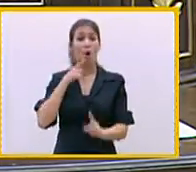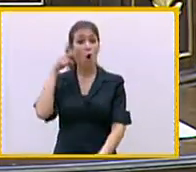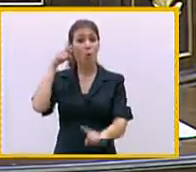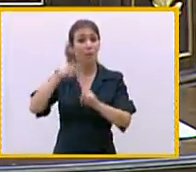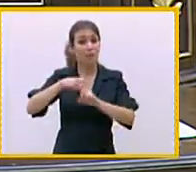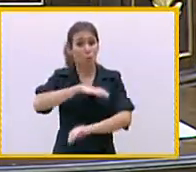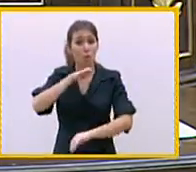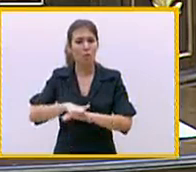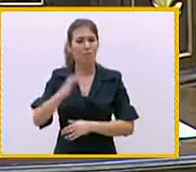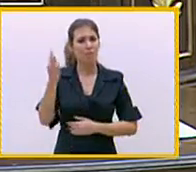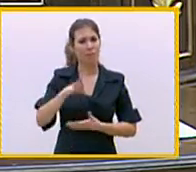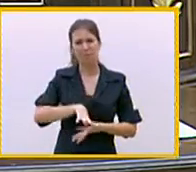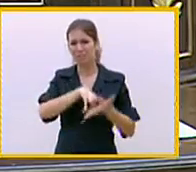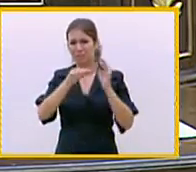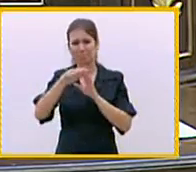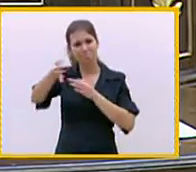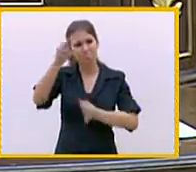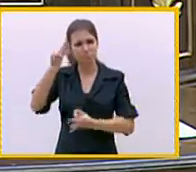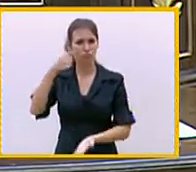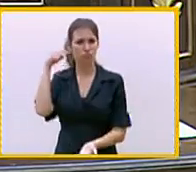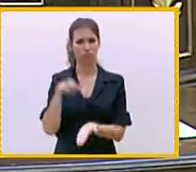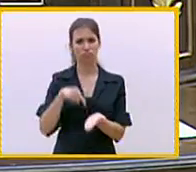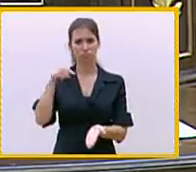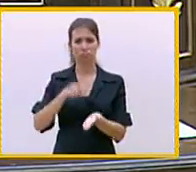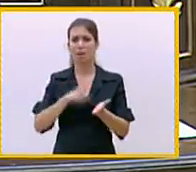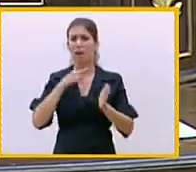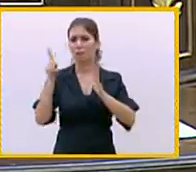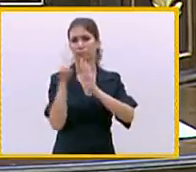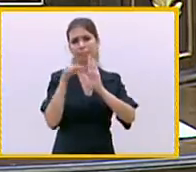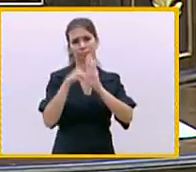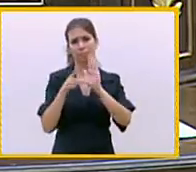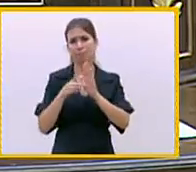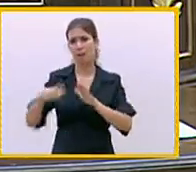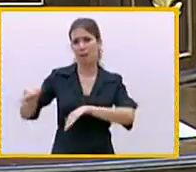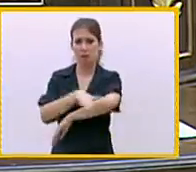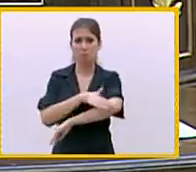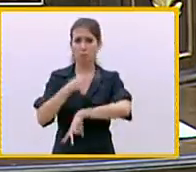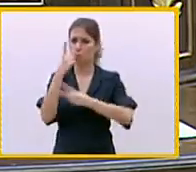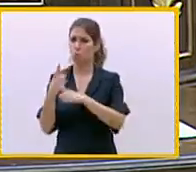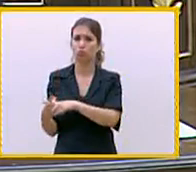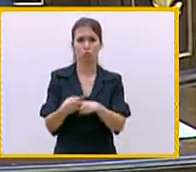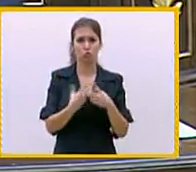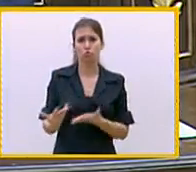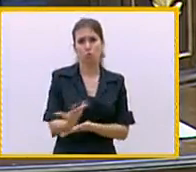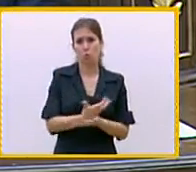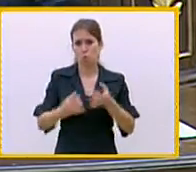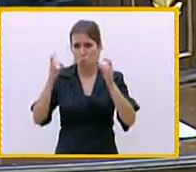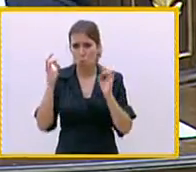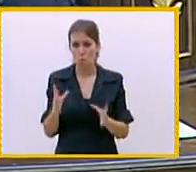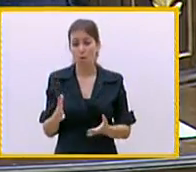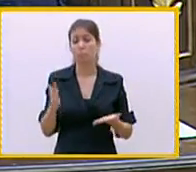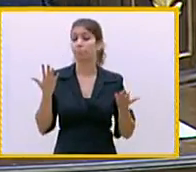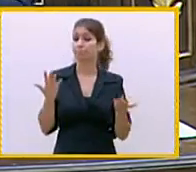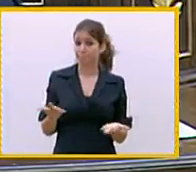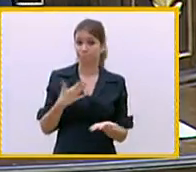la aplicación estricta de la senda trazada para todas las administraciones públicas. Precisamente, para garantizar